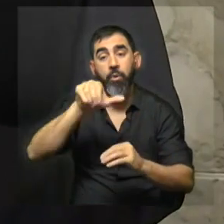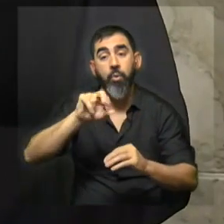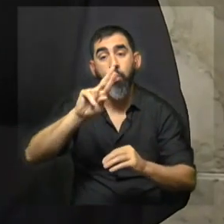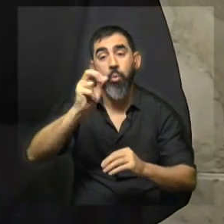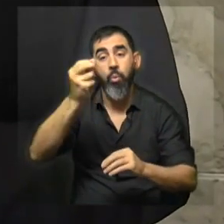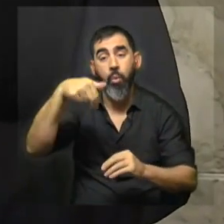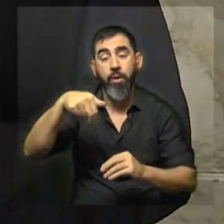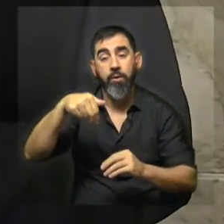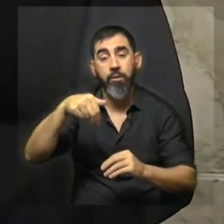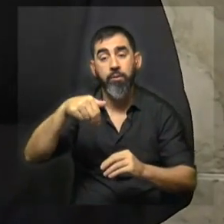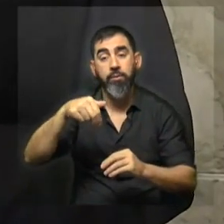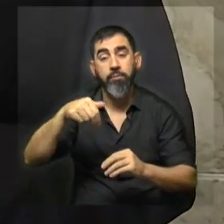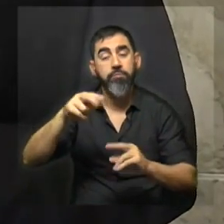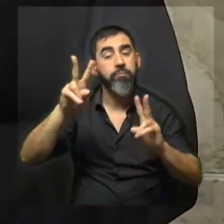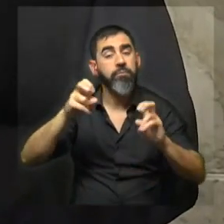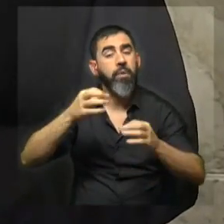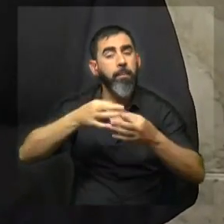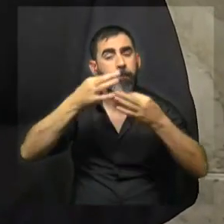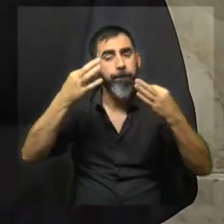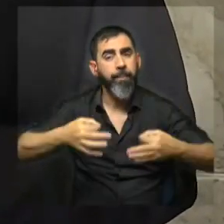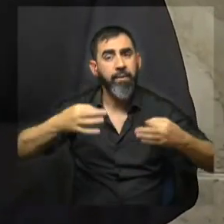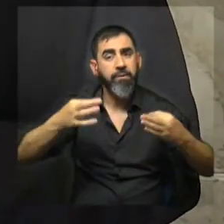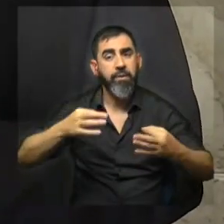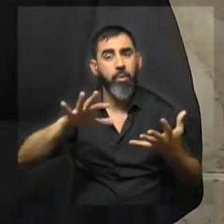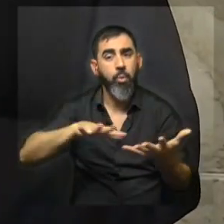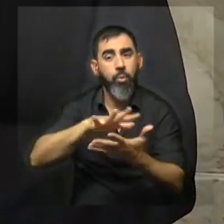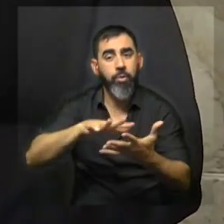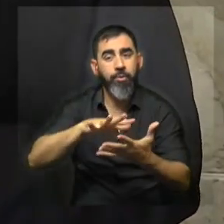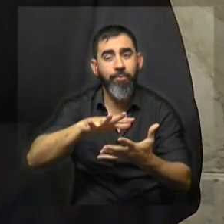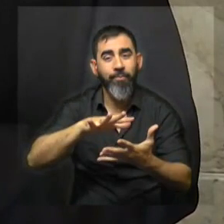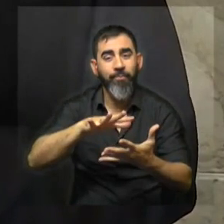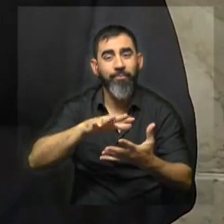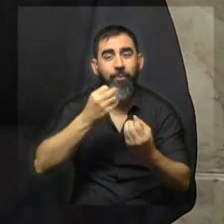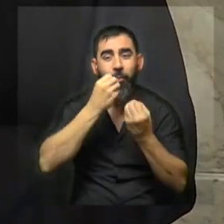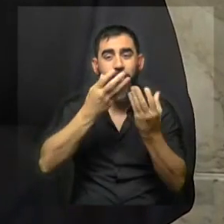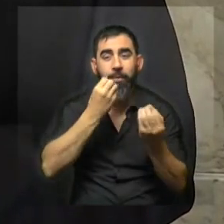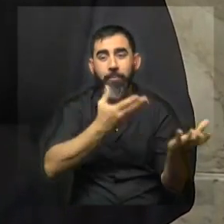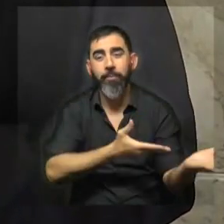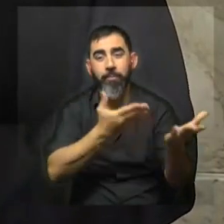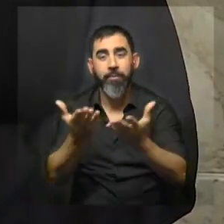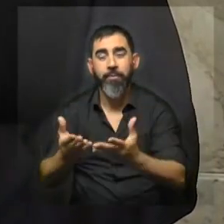está en una celebración muy especial y en un lugar también muy especial. Juan Pablo, ¿cómo estás? Adelante, bienvenido.